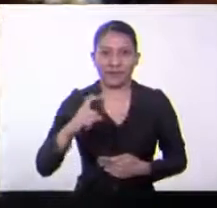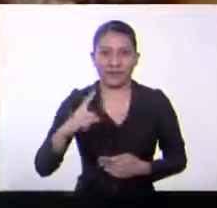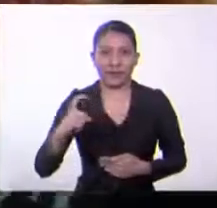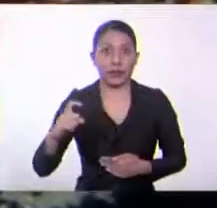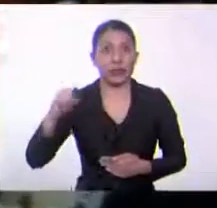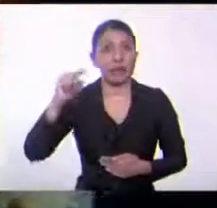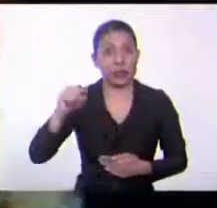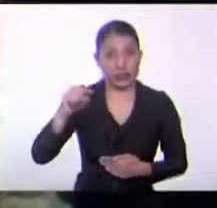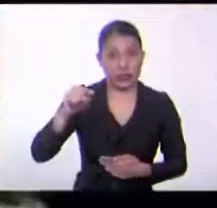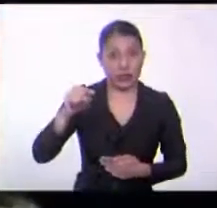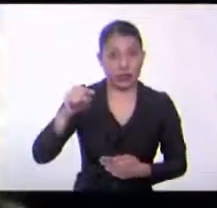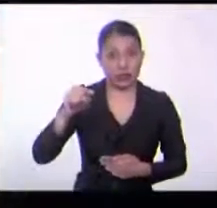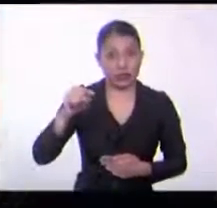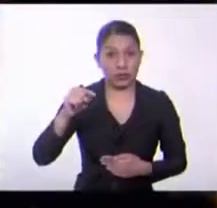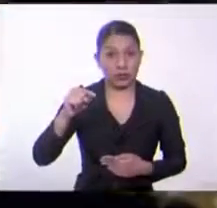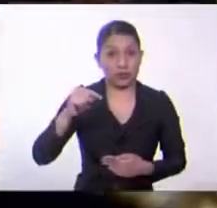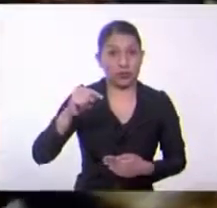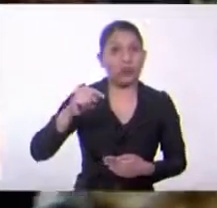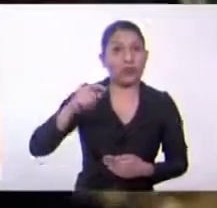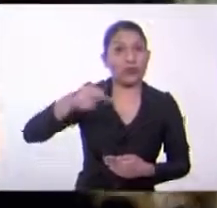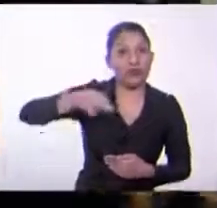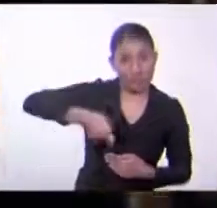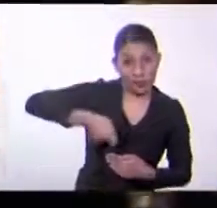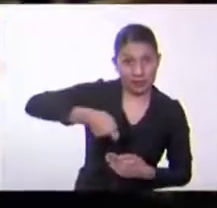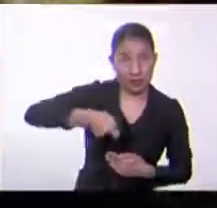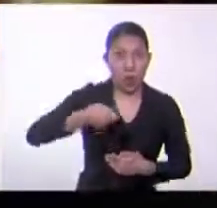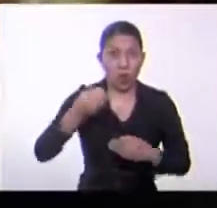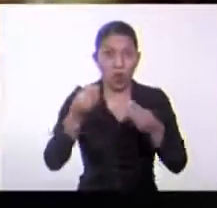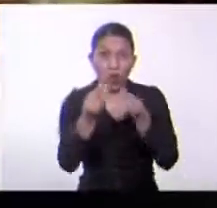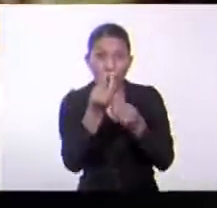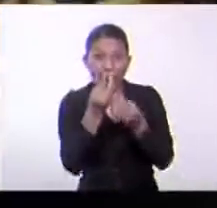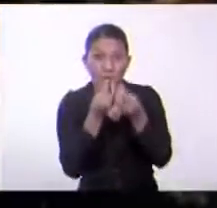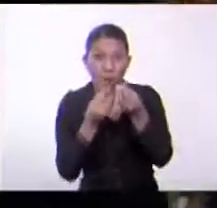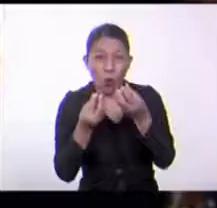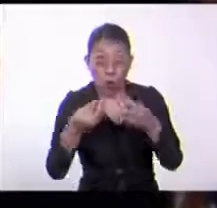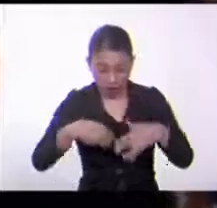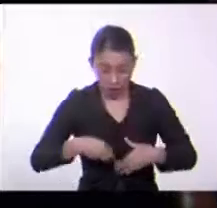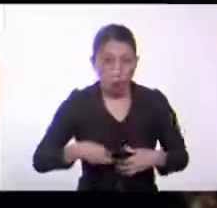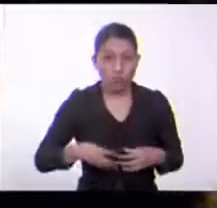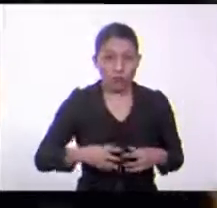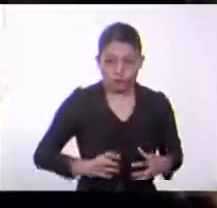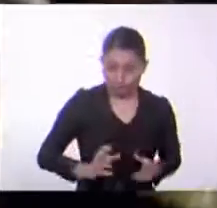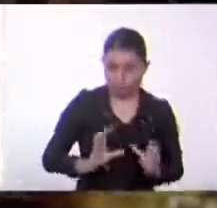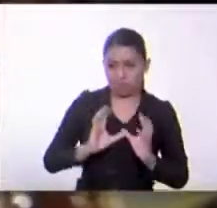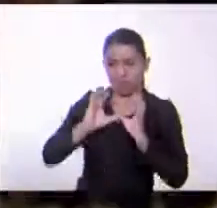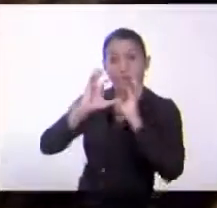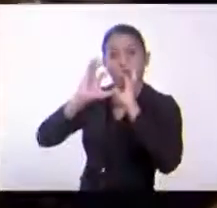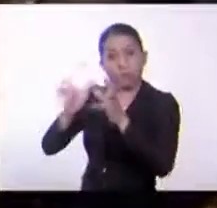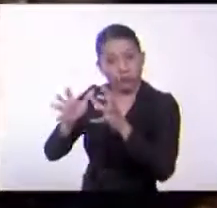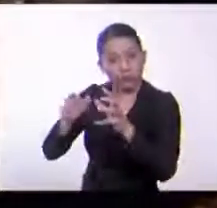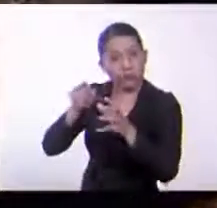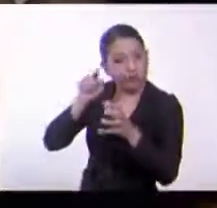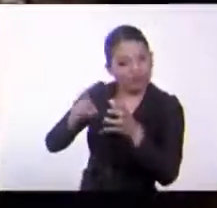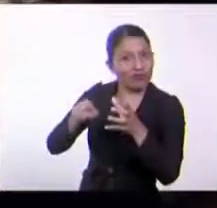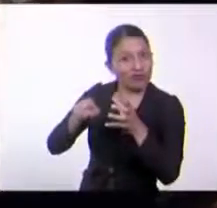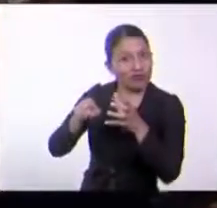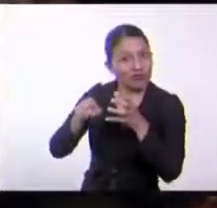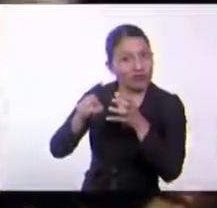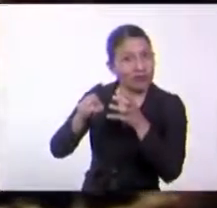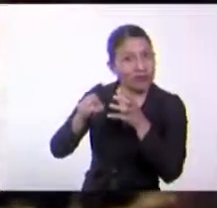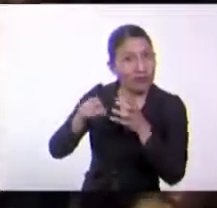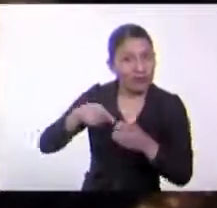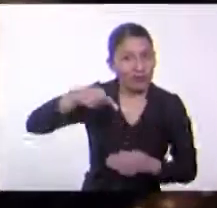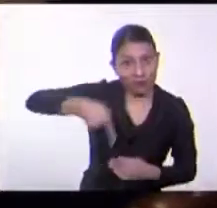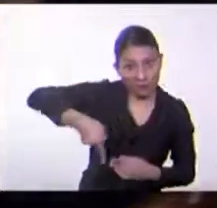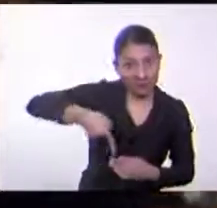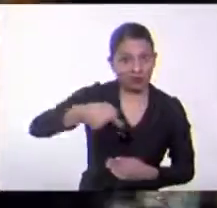hembra pasa sus huevos al interior del saco del macho para que sean fecundados ahí, y